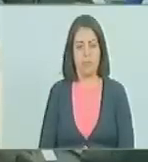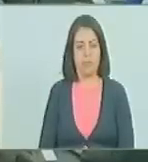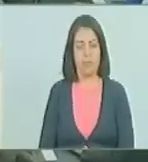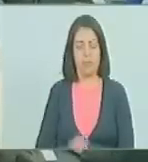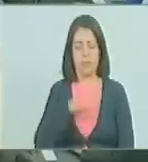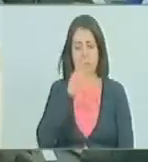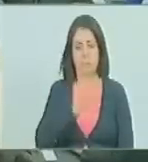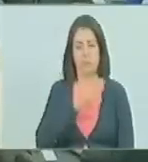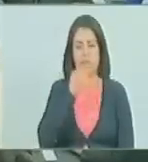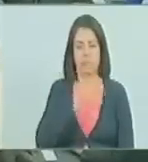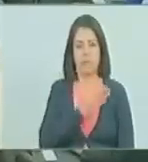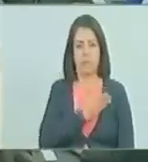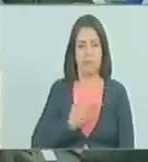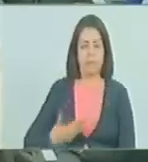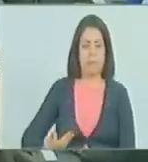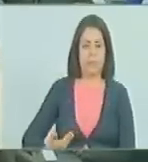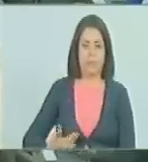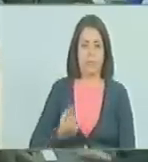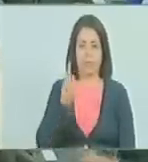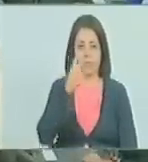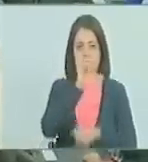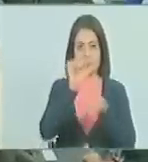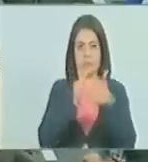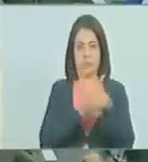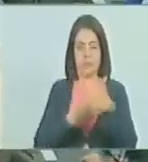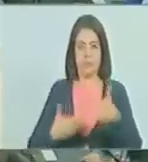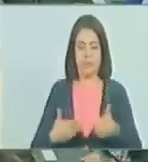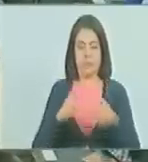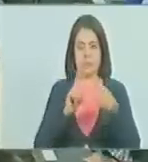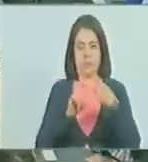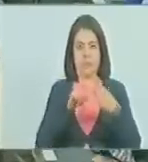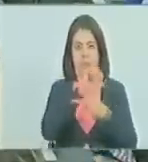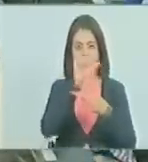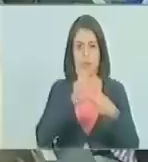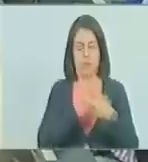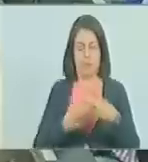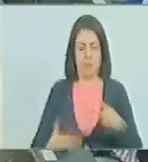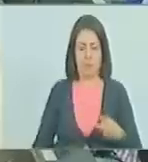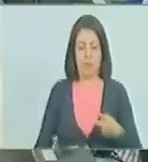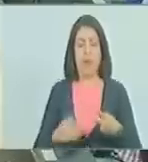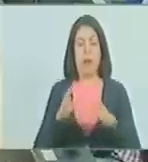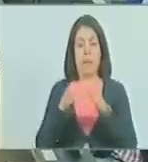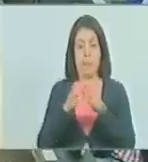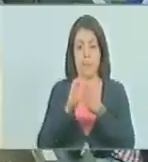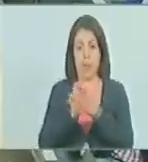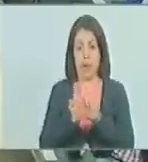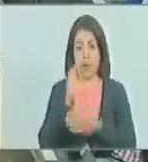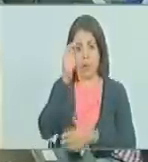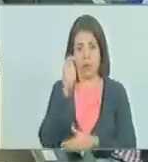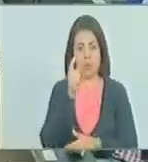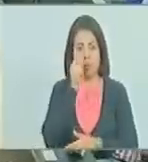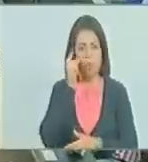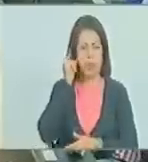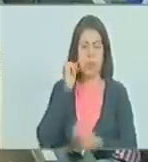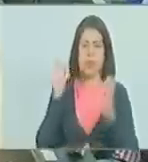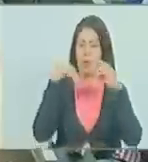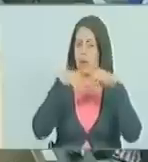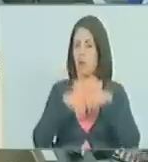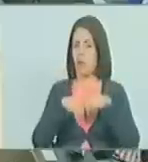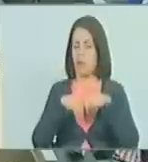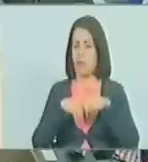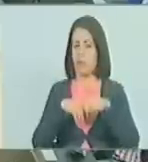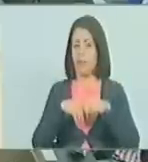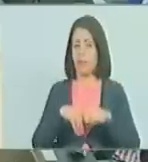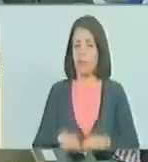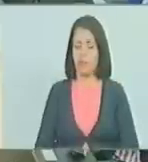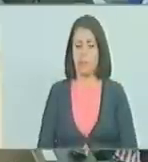Buenas tardes, presidente, primer vicepresidente, segunda vicepresidenta, colegas parlamentarios y parlamentarias, de acuerdo